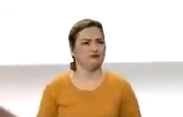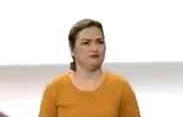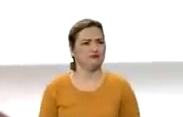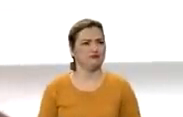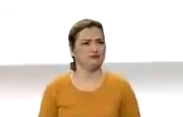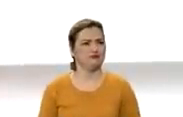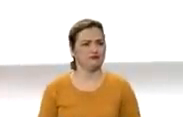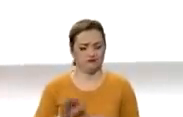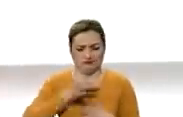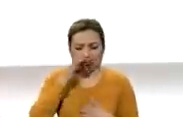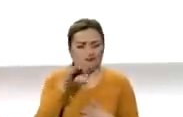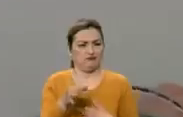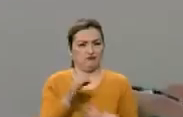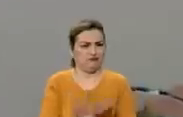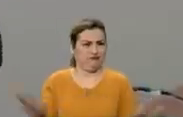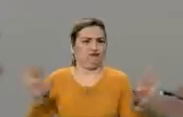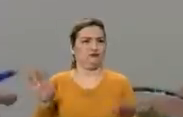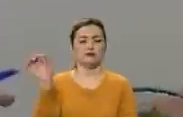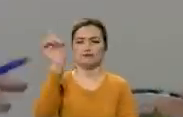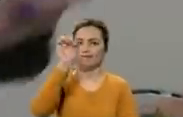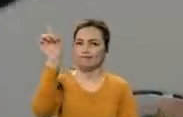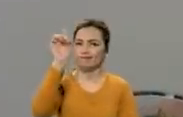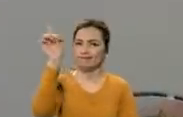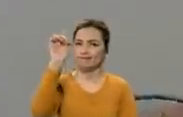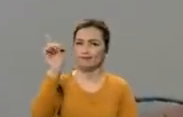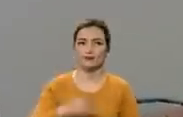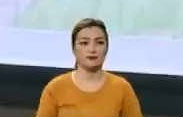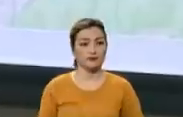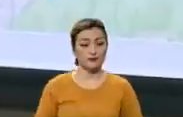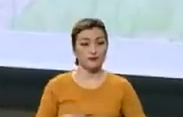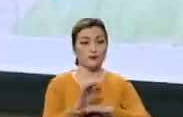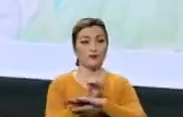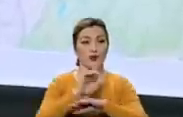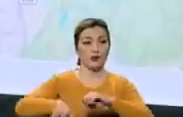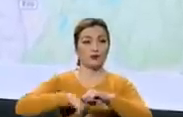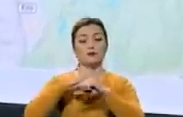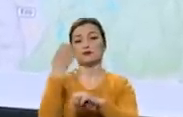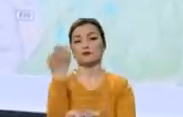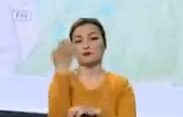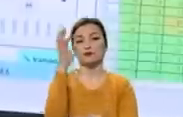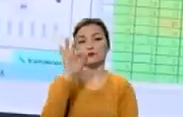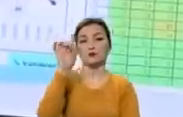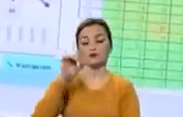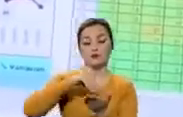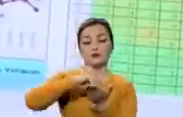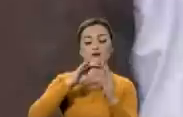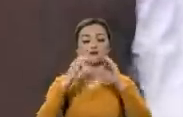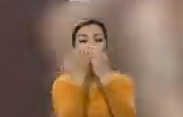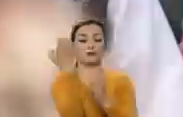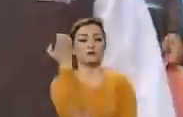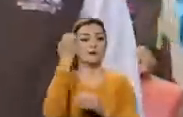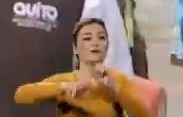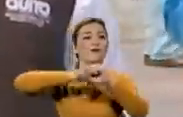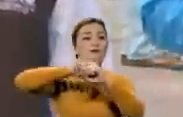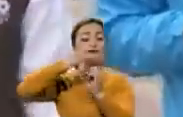crisis sanitaria se ha terminado y no es así. Según Juan Zapata, director nacional del ECU911 y miembro del COE Nacional,